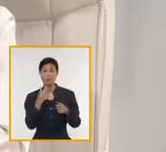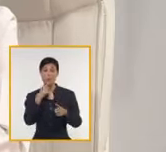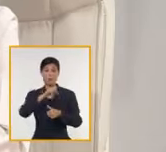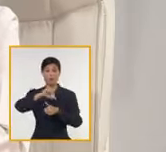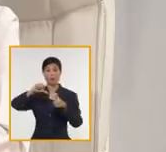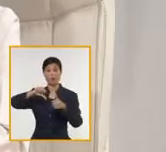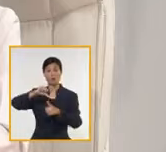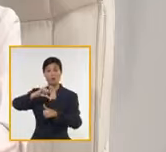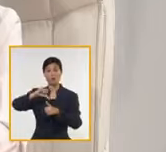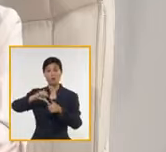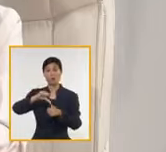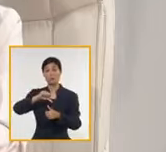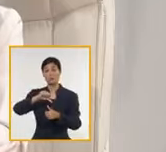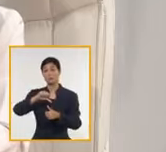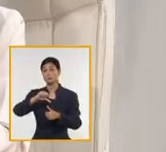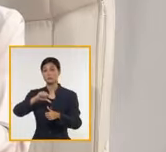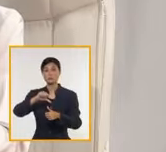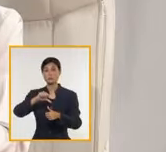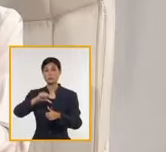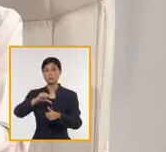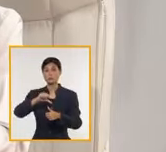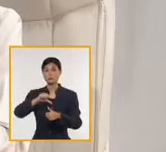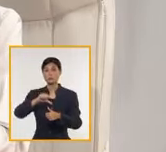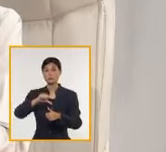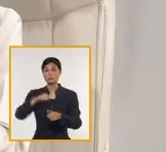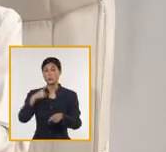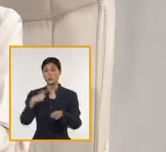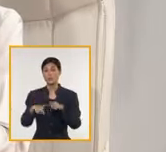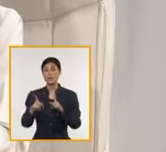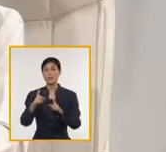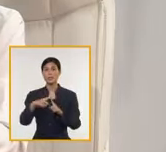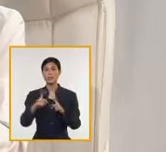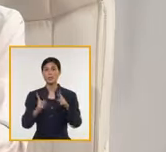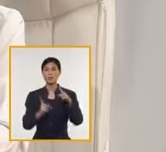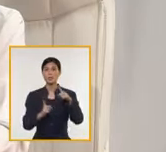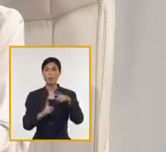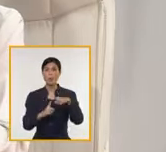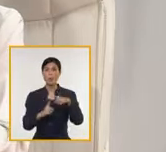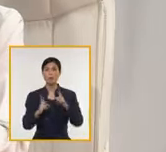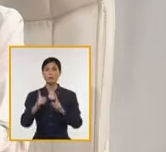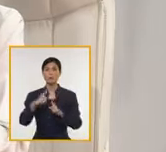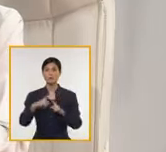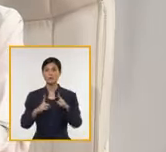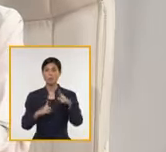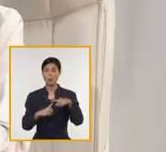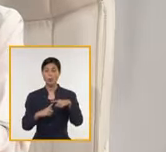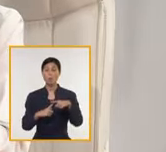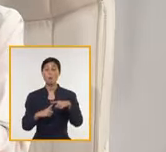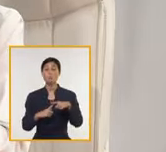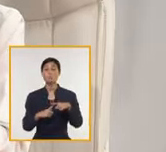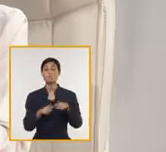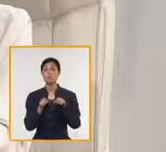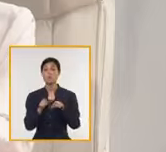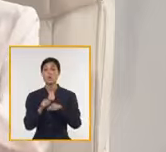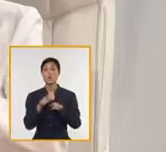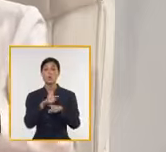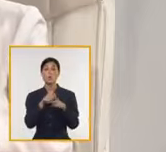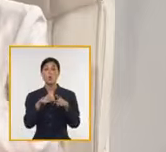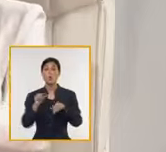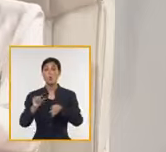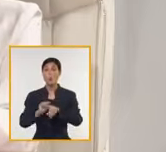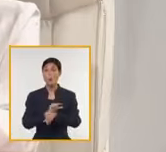Caribe. Trinidad y Tobago dijo que apoyaría en su momento. Guyana ha tenido también expresiones.